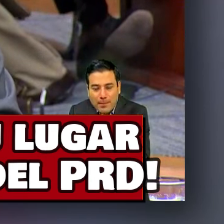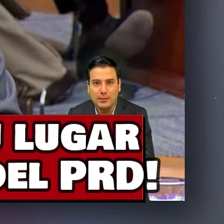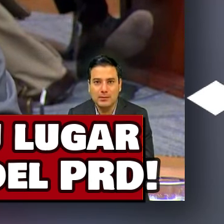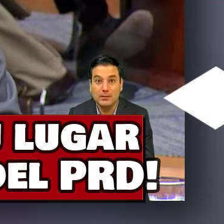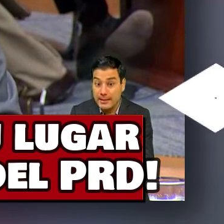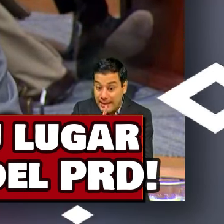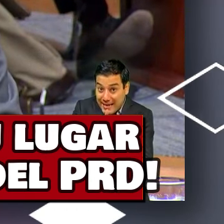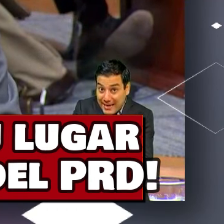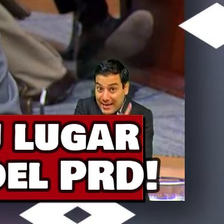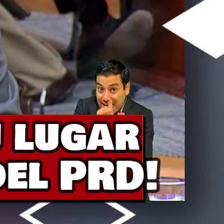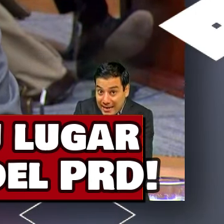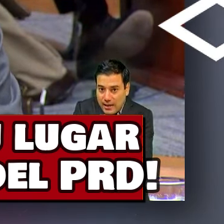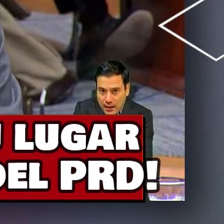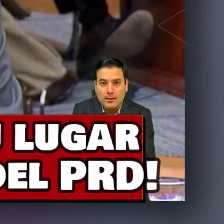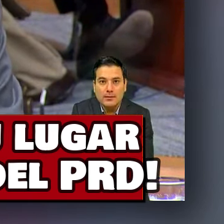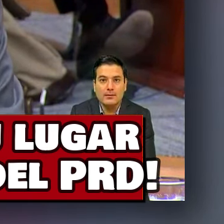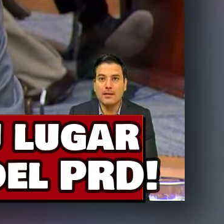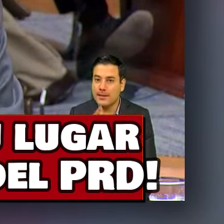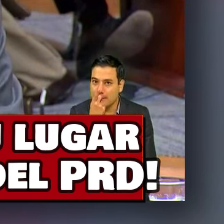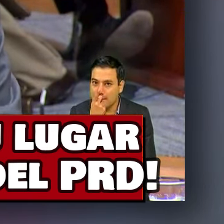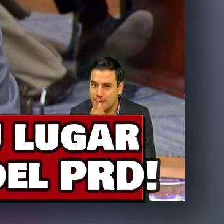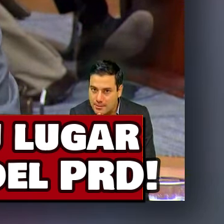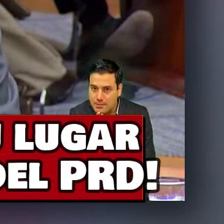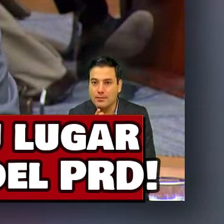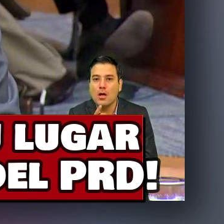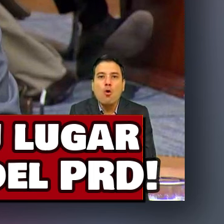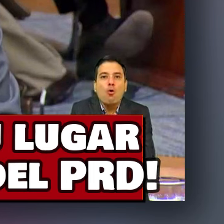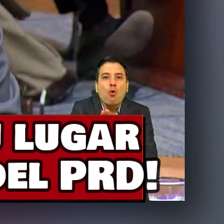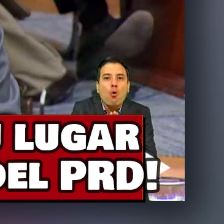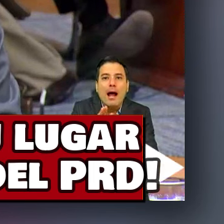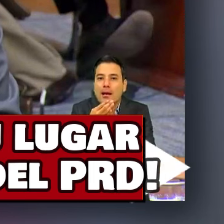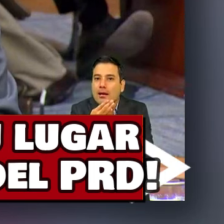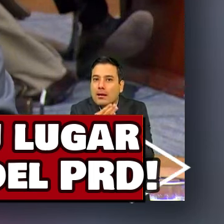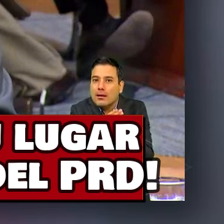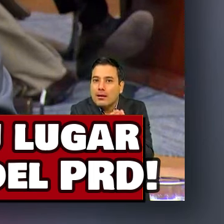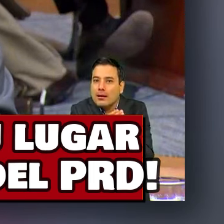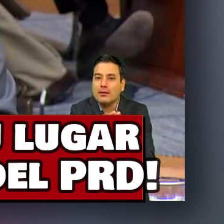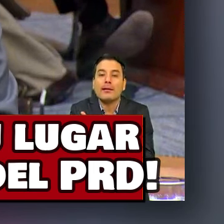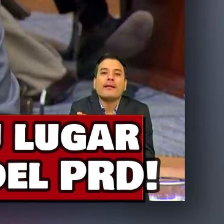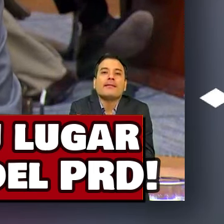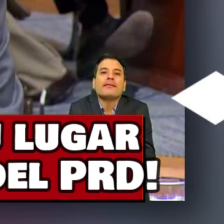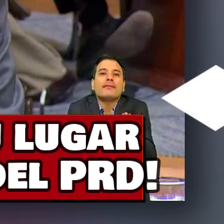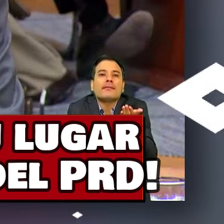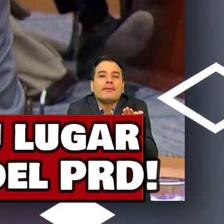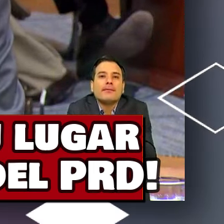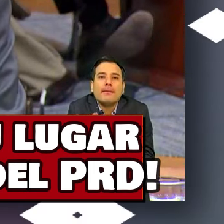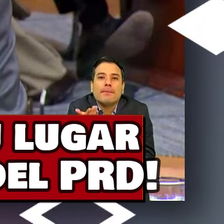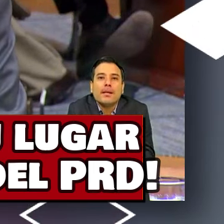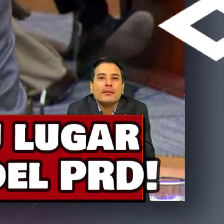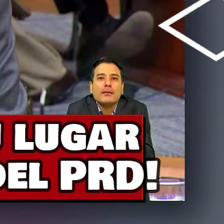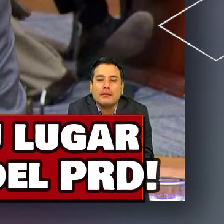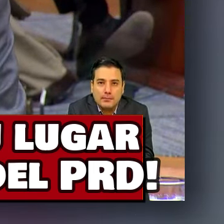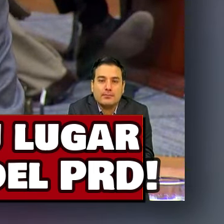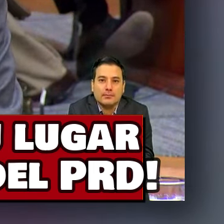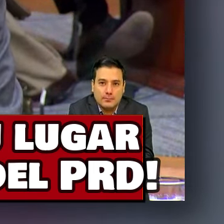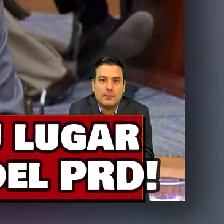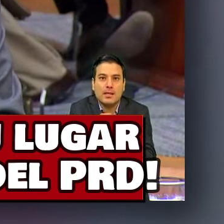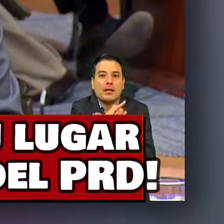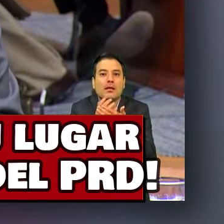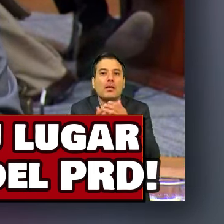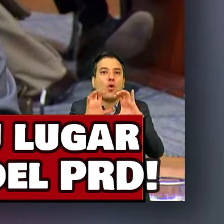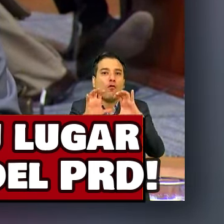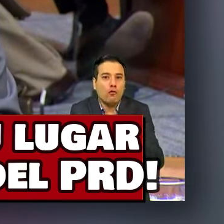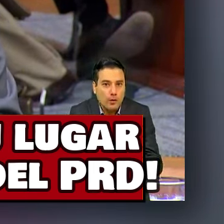tendría que prever una gama de sanciones posibles valorando las condiciones en que no se presenta un